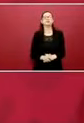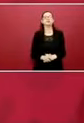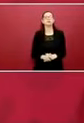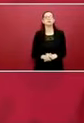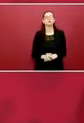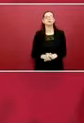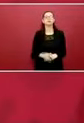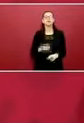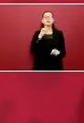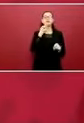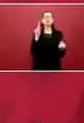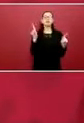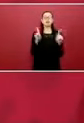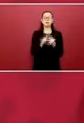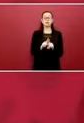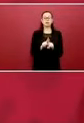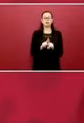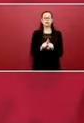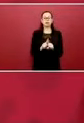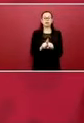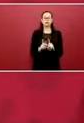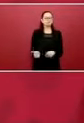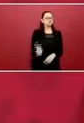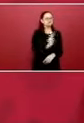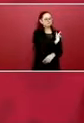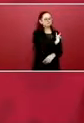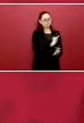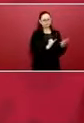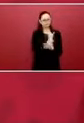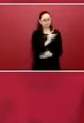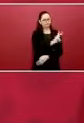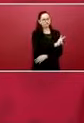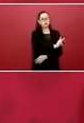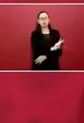Se decidió también que sea universal,